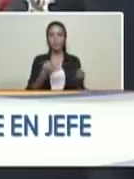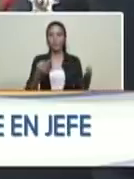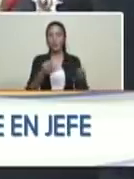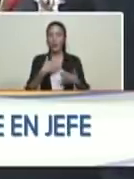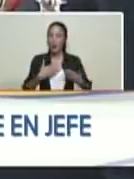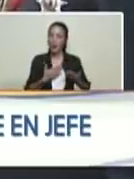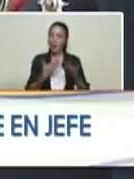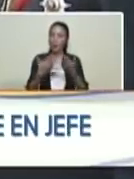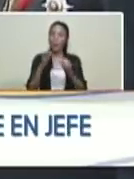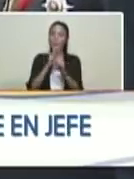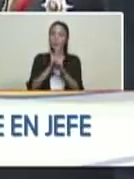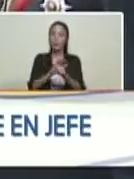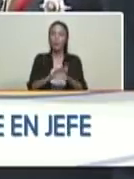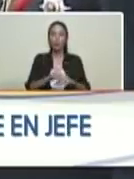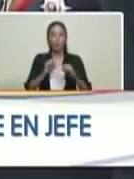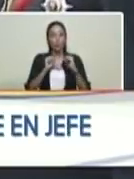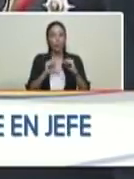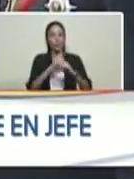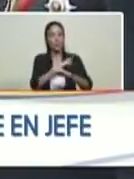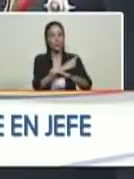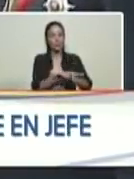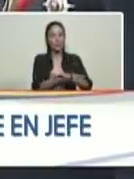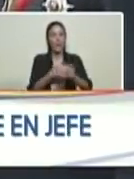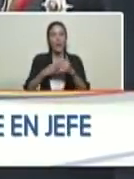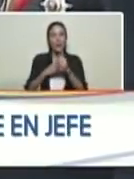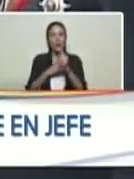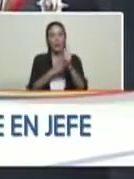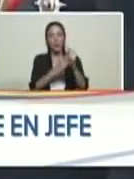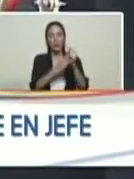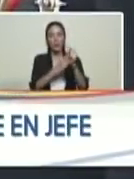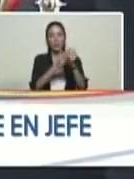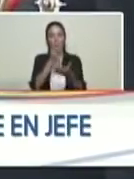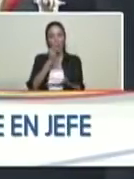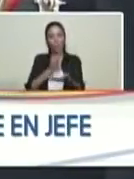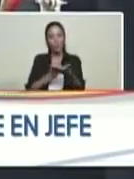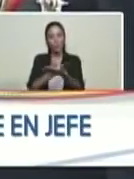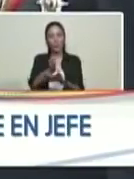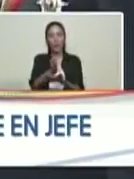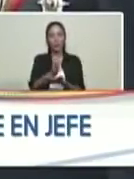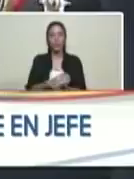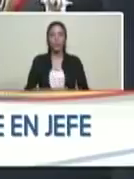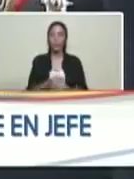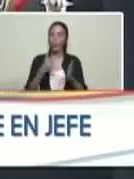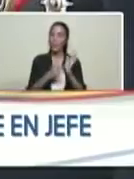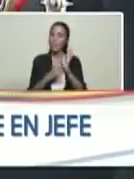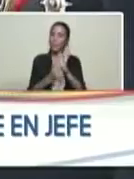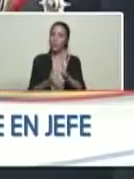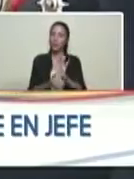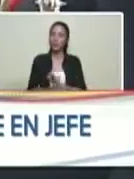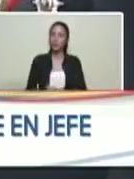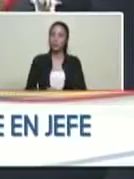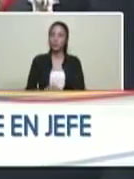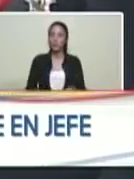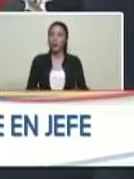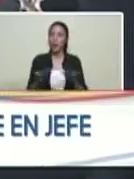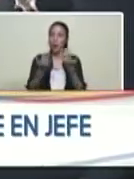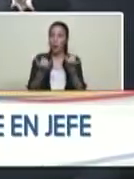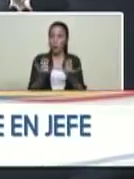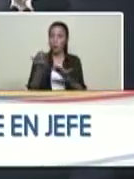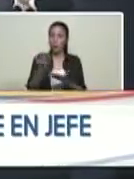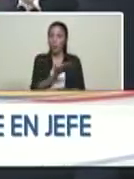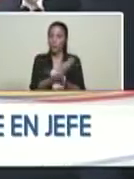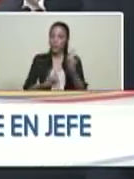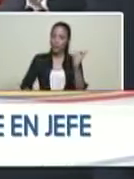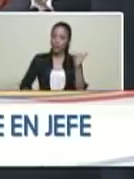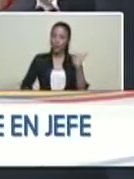este símbolo de fuerza libertad y lealtad en reconocimiento como comandante en jefe de